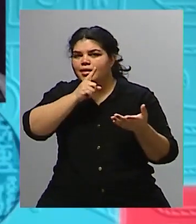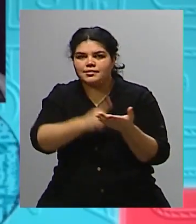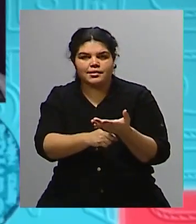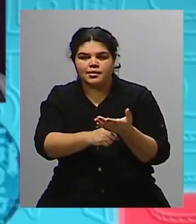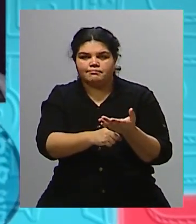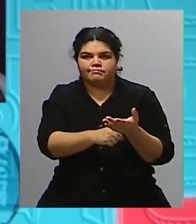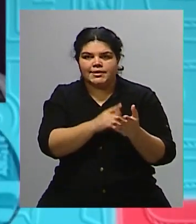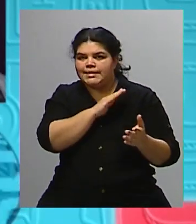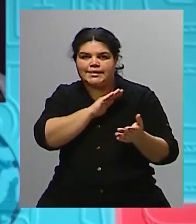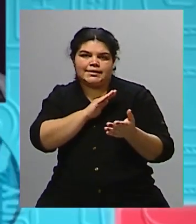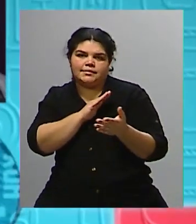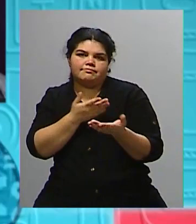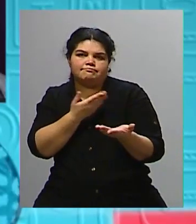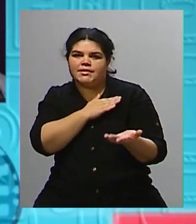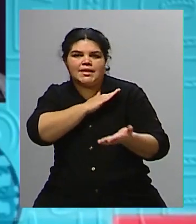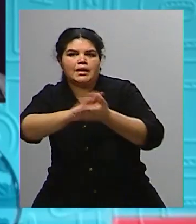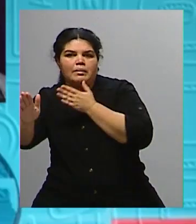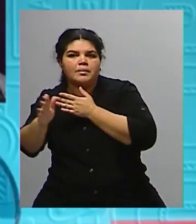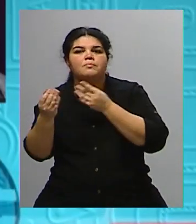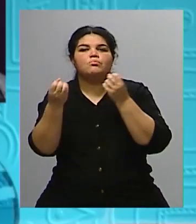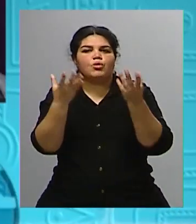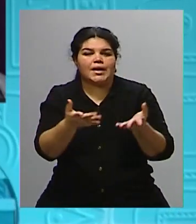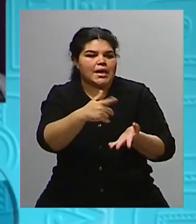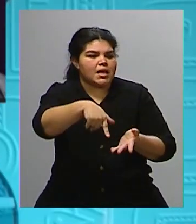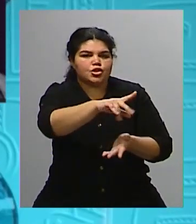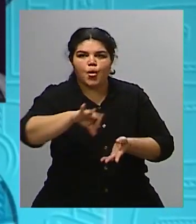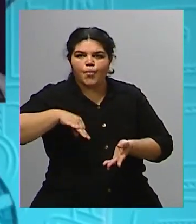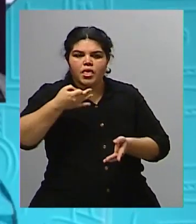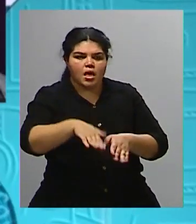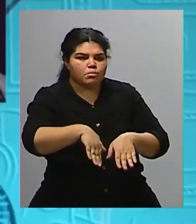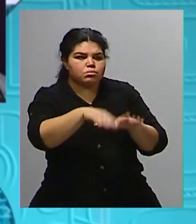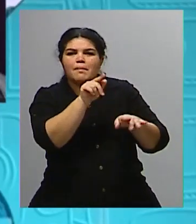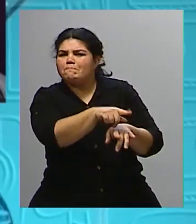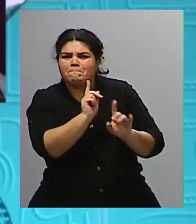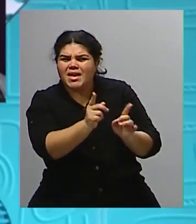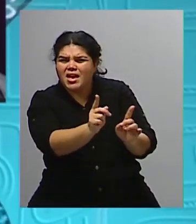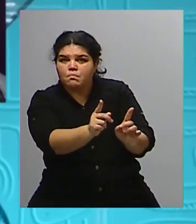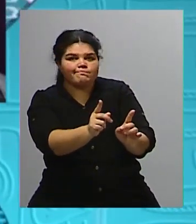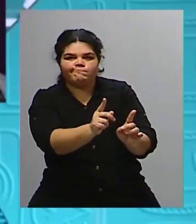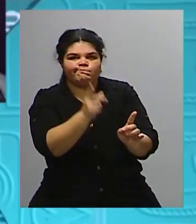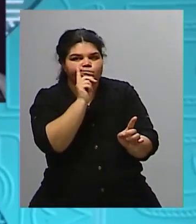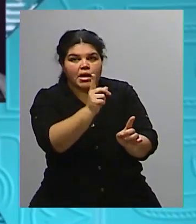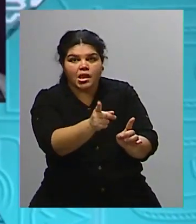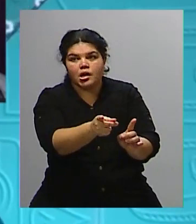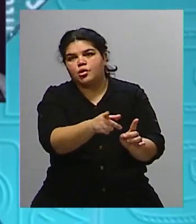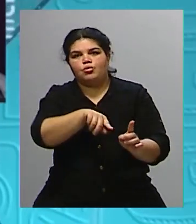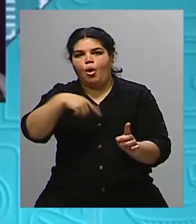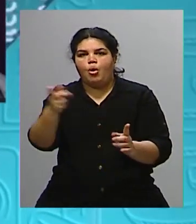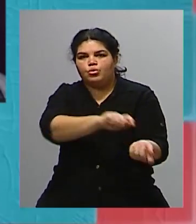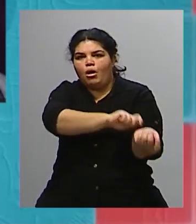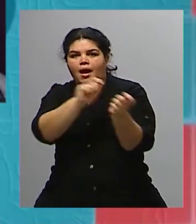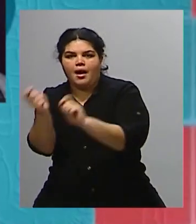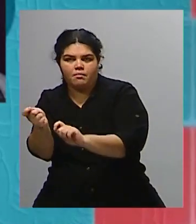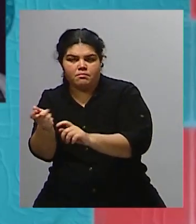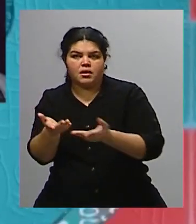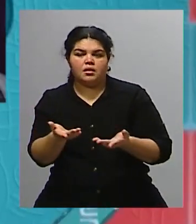vida corre peligro por cuestiones que escapan a poder elegir. Es decir, por ejemplo, no sé, porque pertenecen a ciertos grupos religiosos o porque tienen